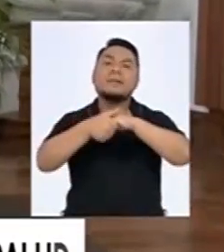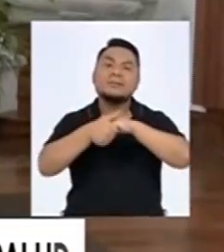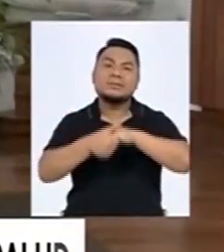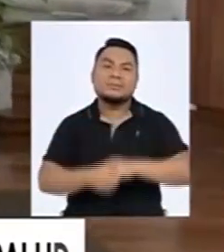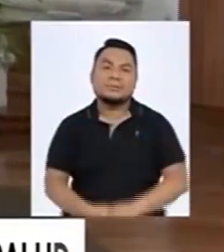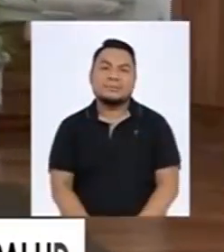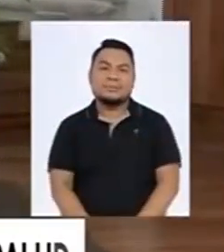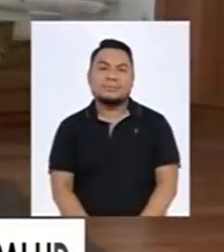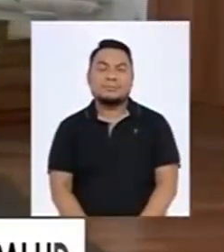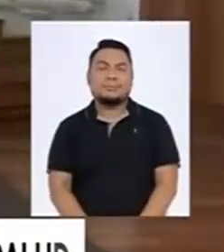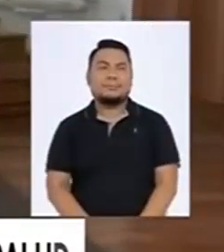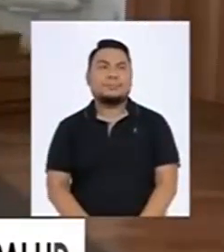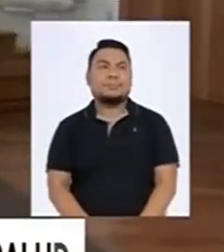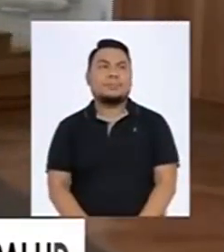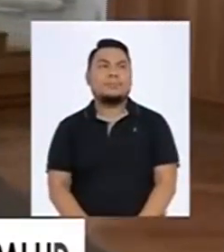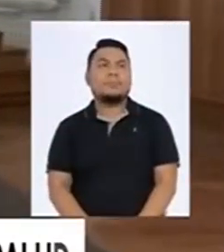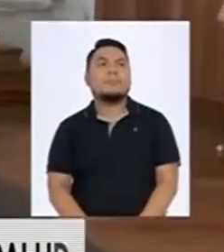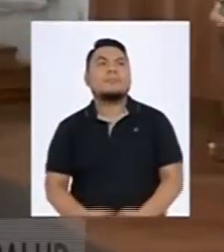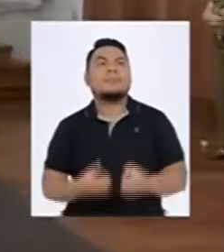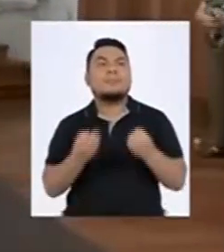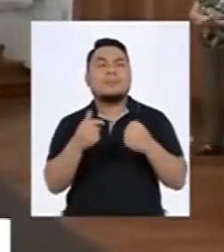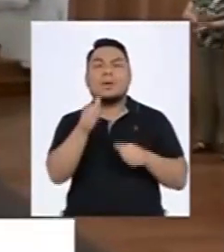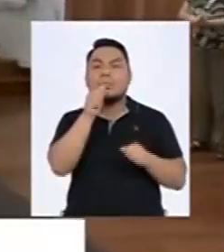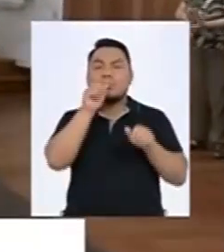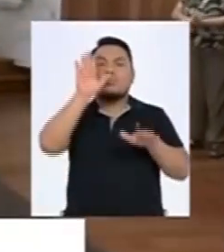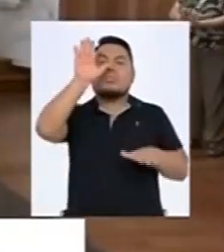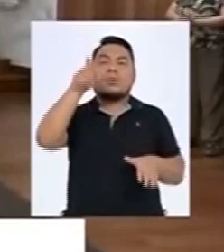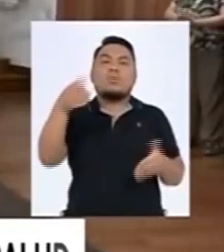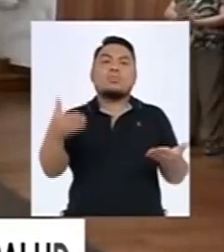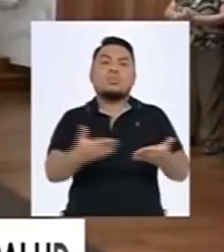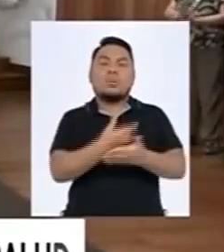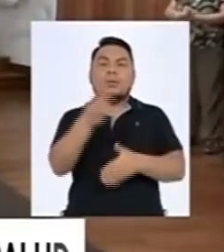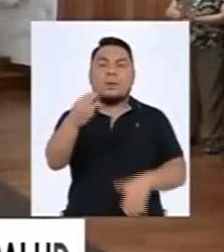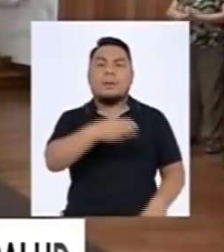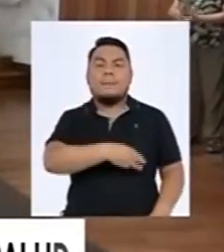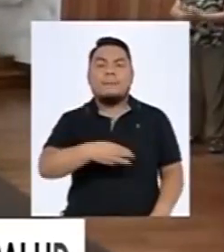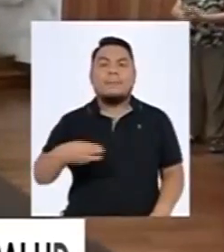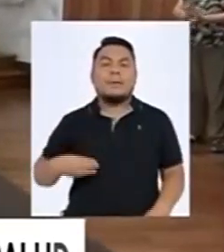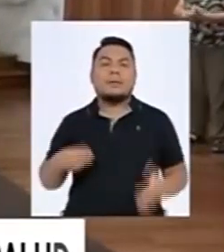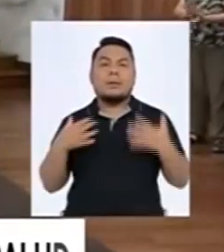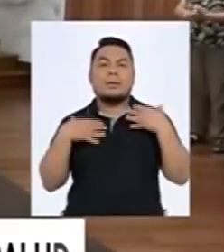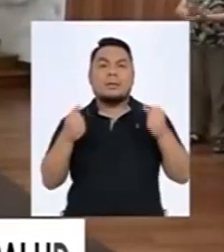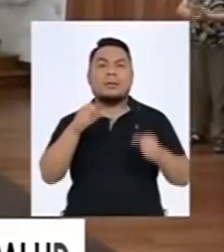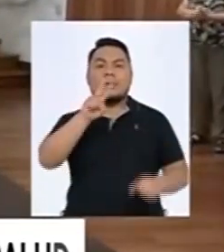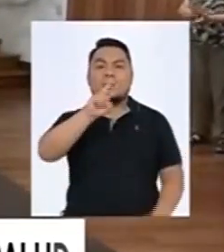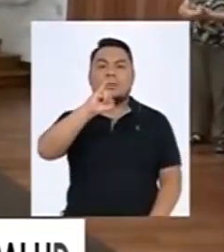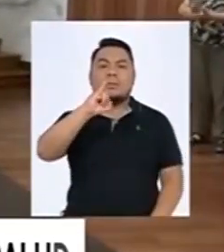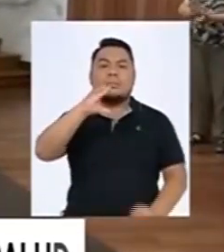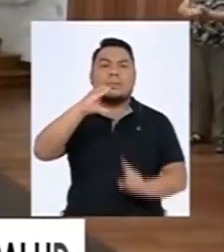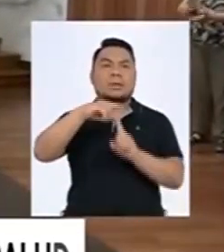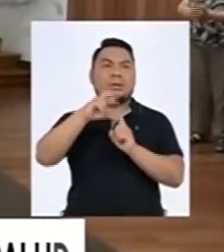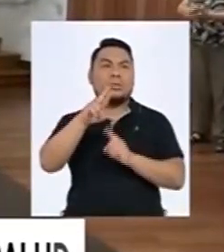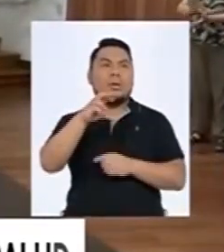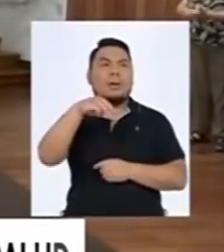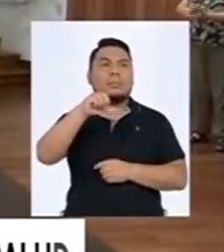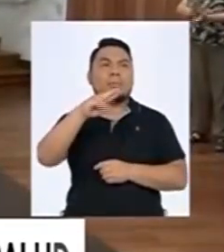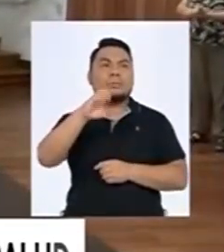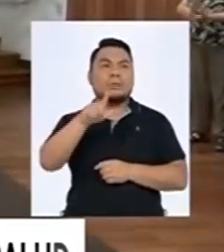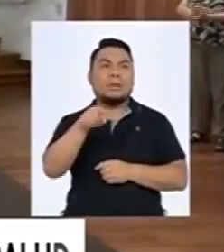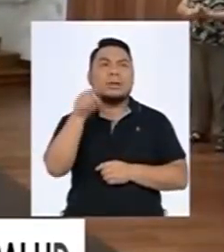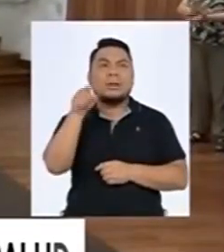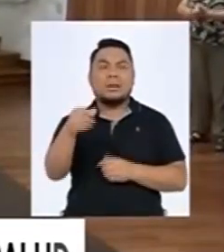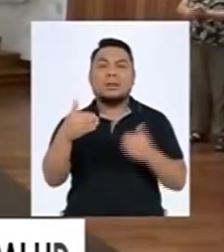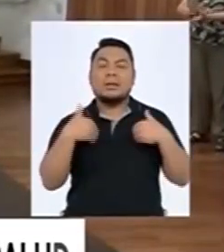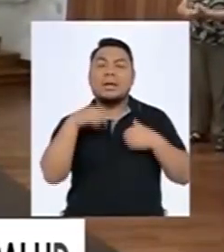correcto? Sí, Mónica. Nosotros primero que no teníamos información que iba a haber este cambio. Nos cayó